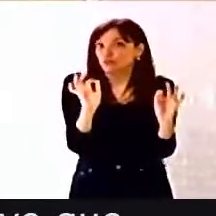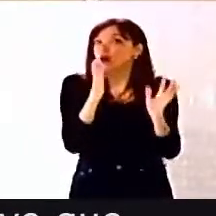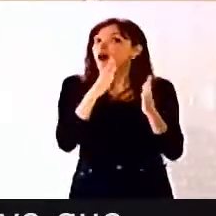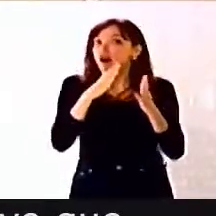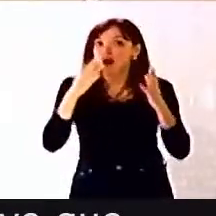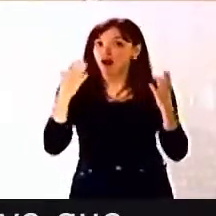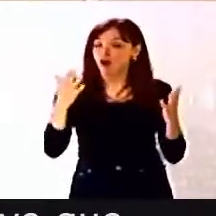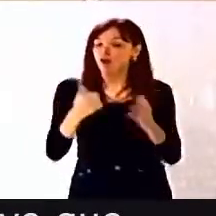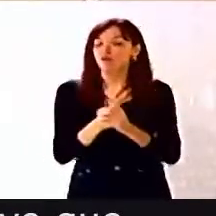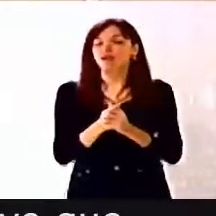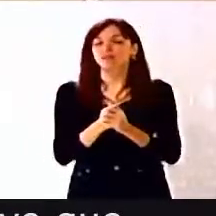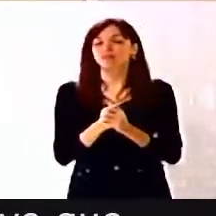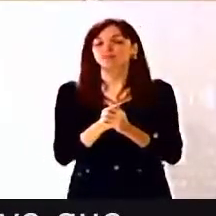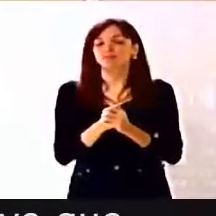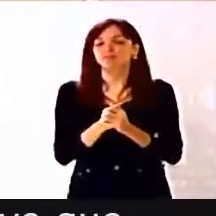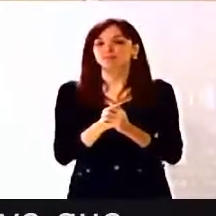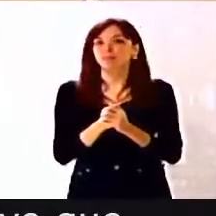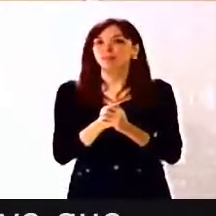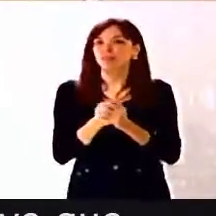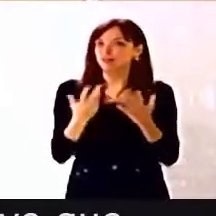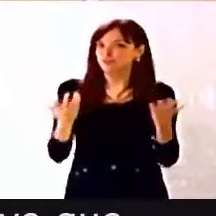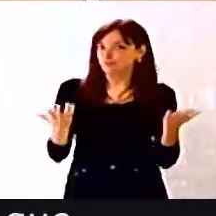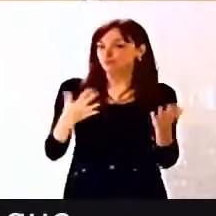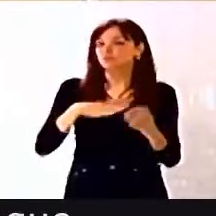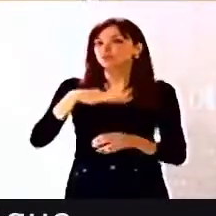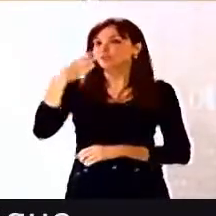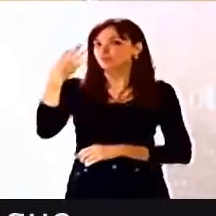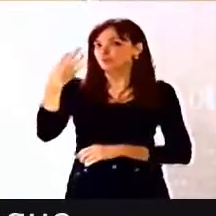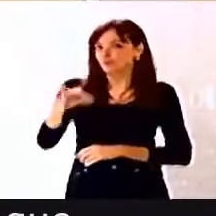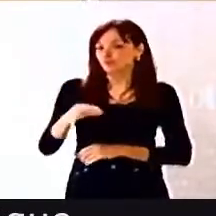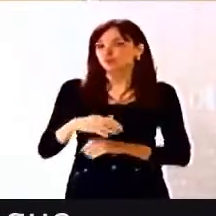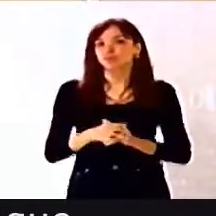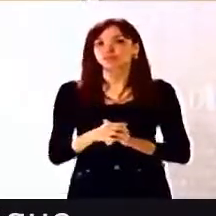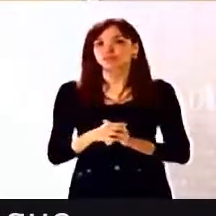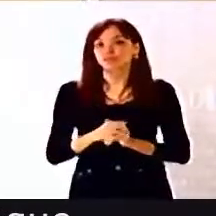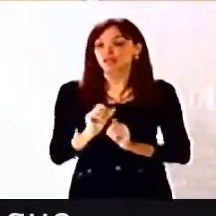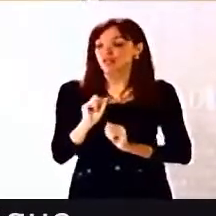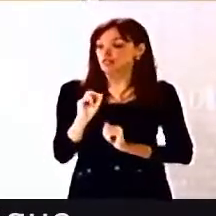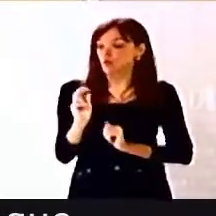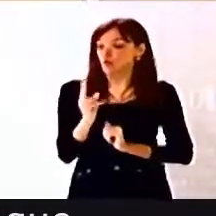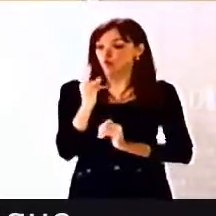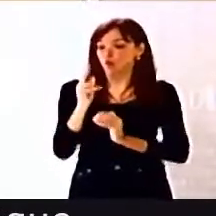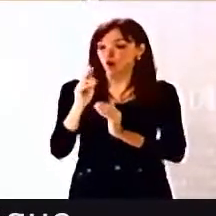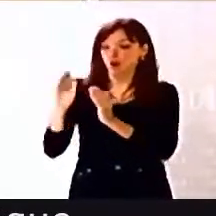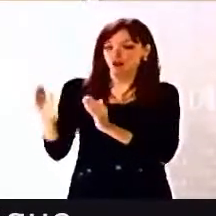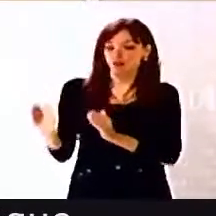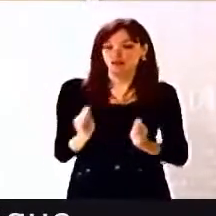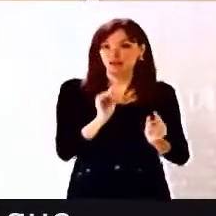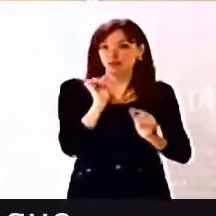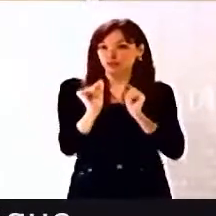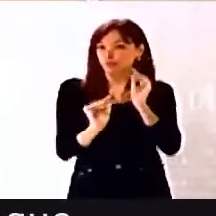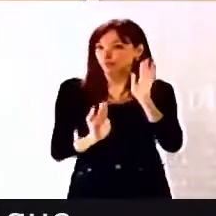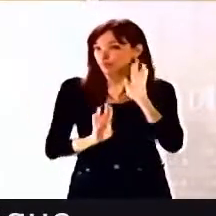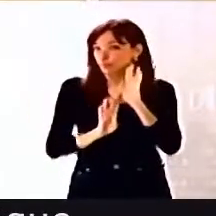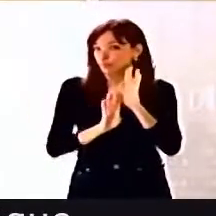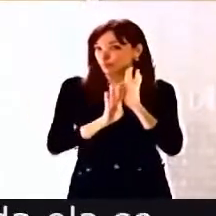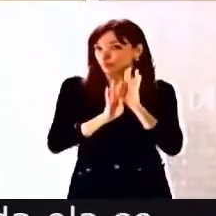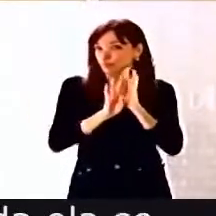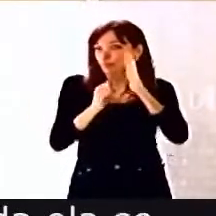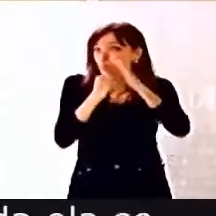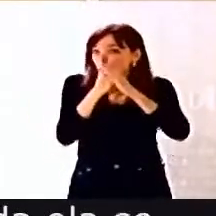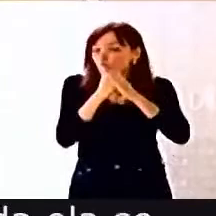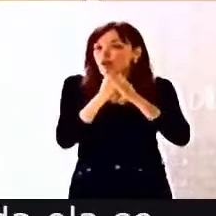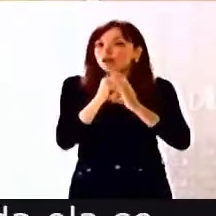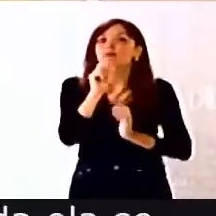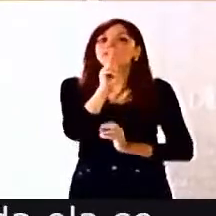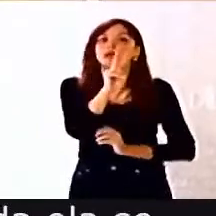que previsiblemente o probablemente el pico de esta segunda ola se produjese alrededor del 25 de